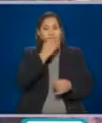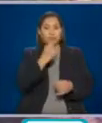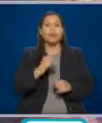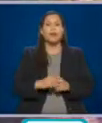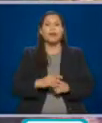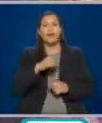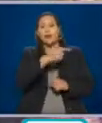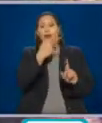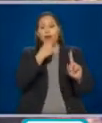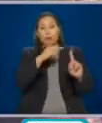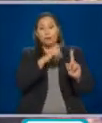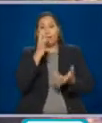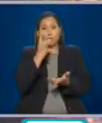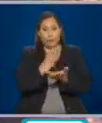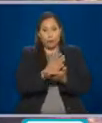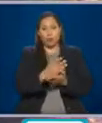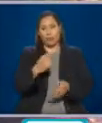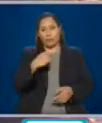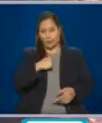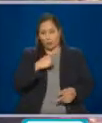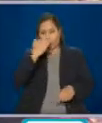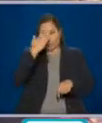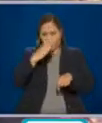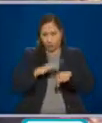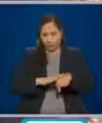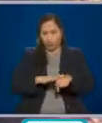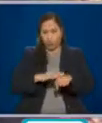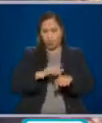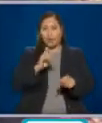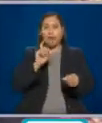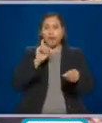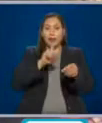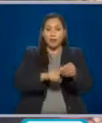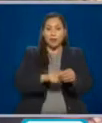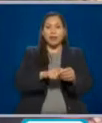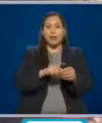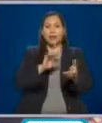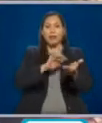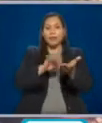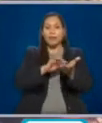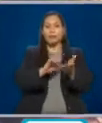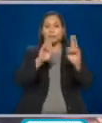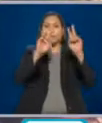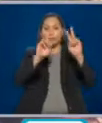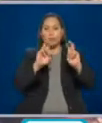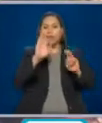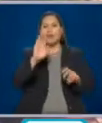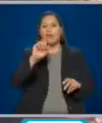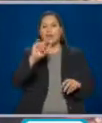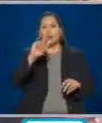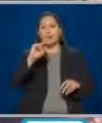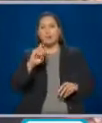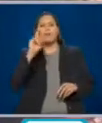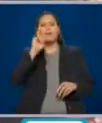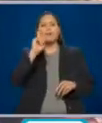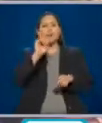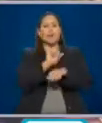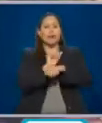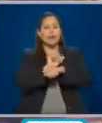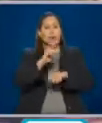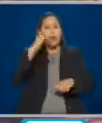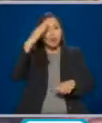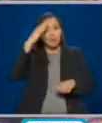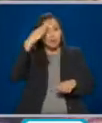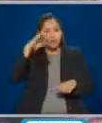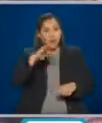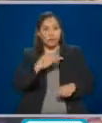el único, bueno, que yo recuerde, fue el único que participó en la OTI, con un tema de Felipe Gil, Señora Corazón, Wow, que después muy bien.